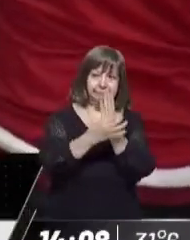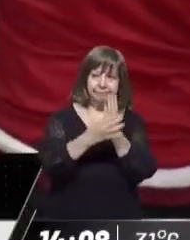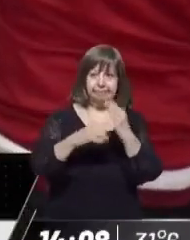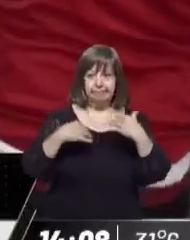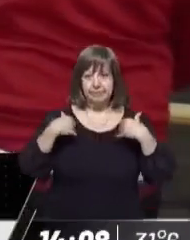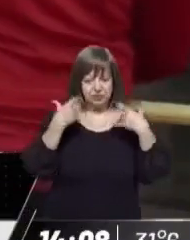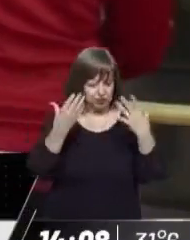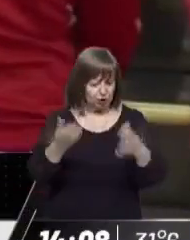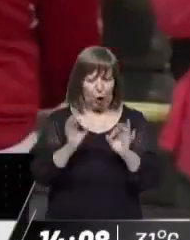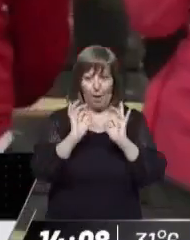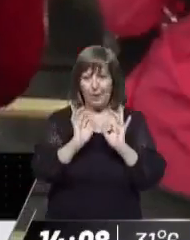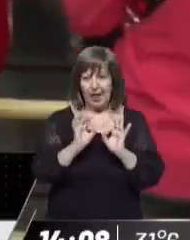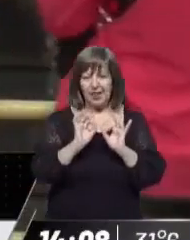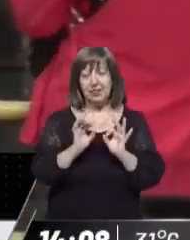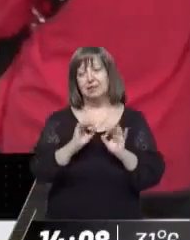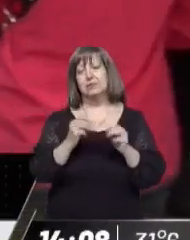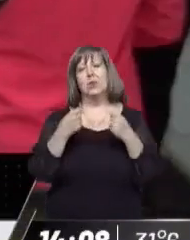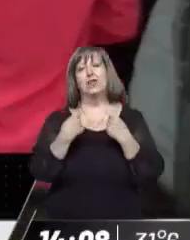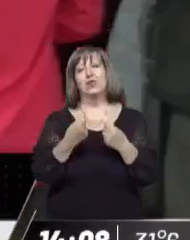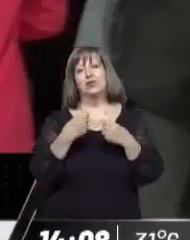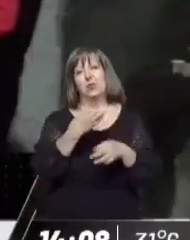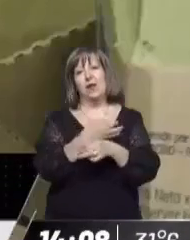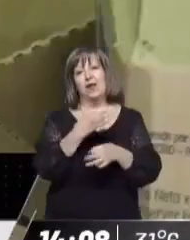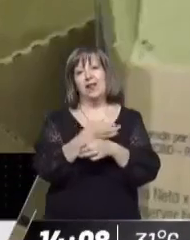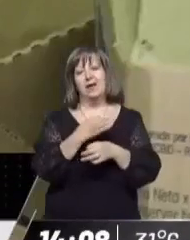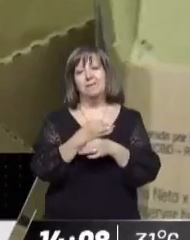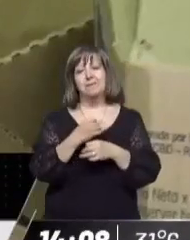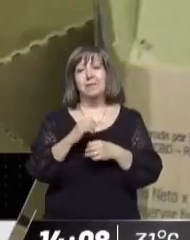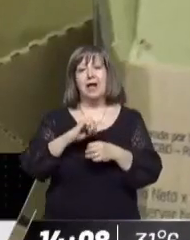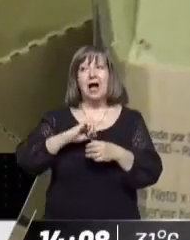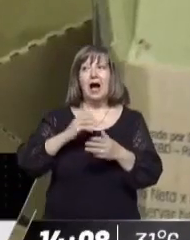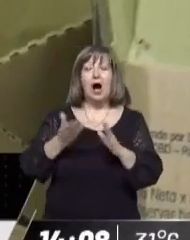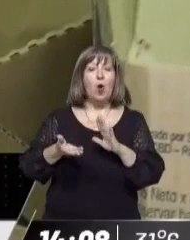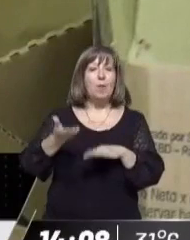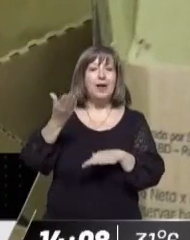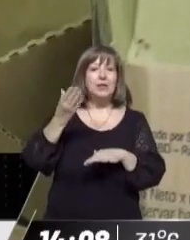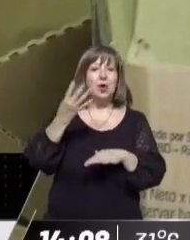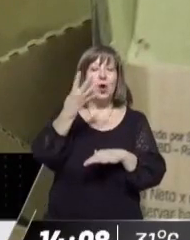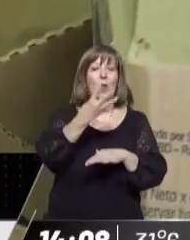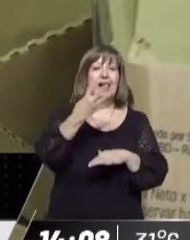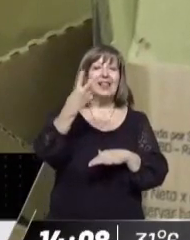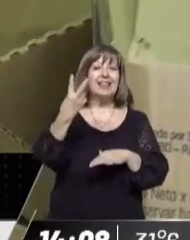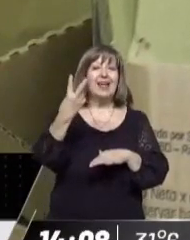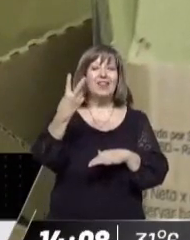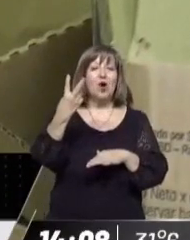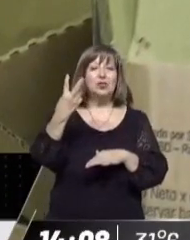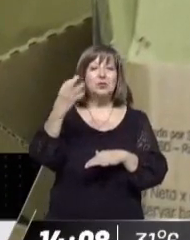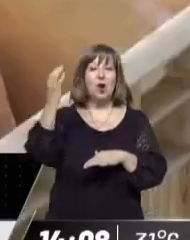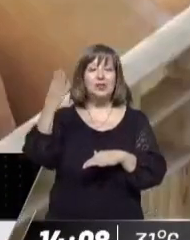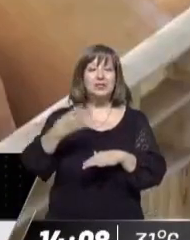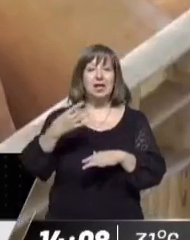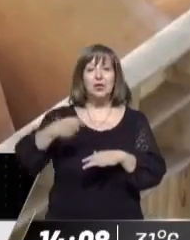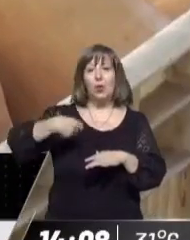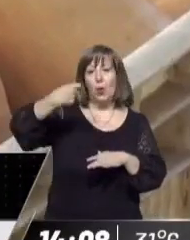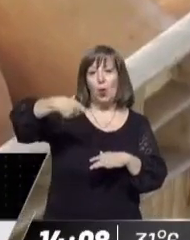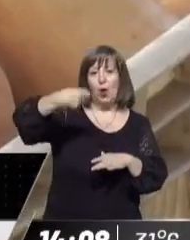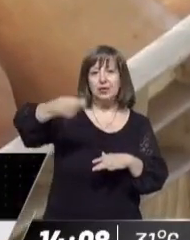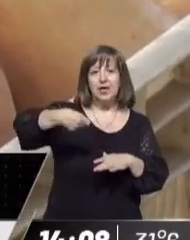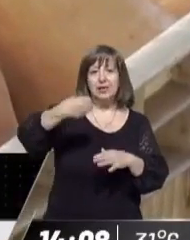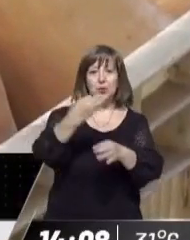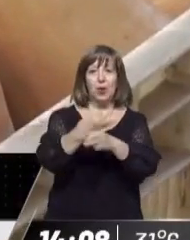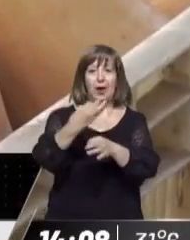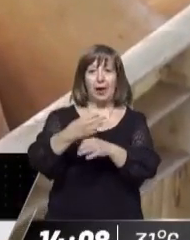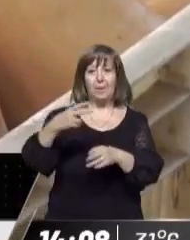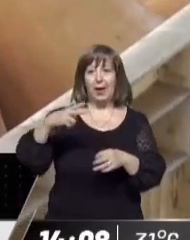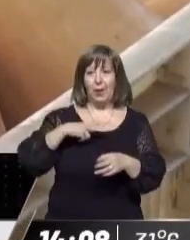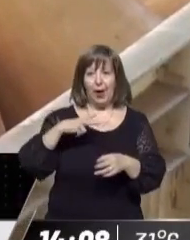recurso disponible. Toda la actividad escolar, exactamente. Con un aumento, perdóname, recién lo contábamos con Noelia, del 42% en las cuotas de los colegios privados aquí a